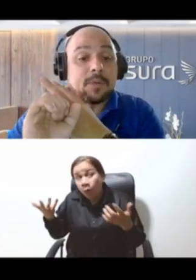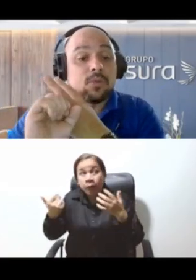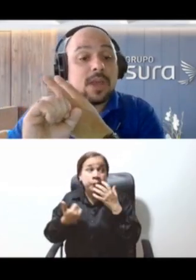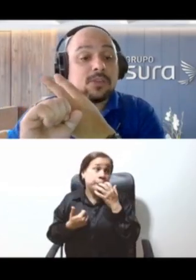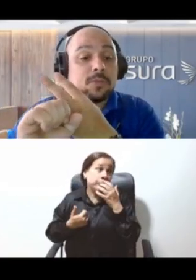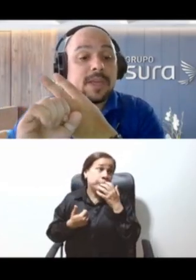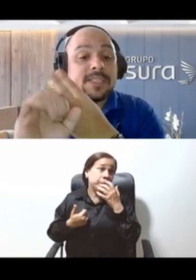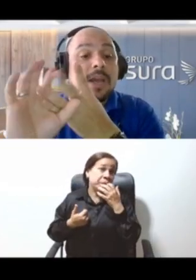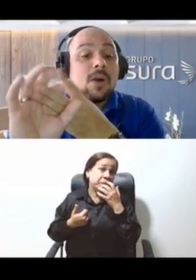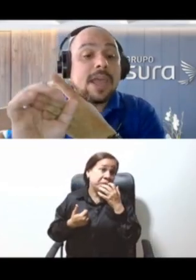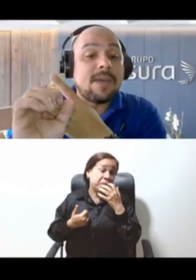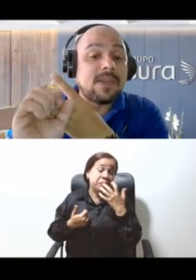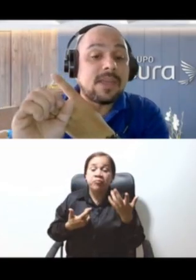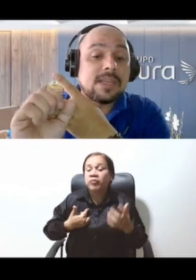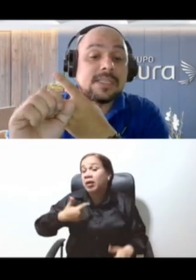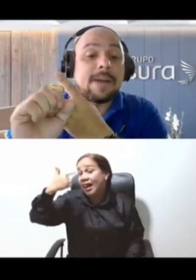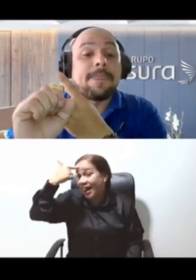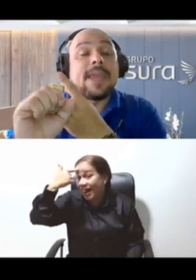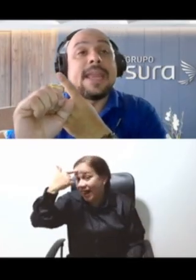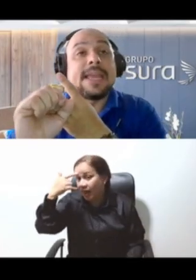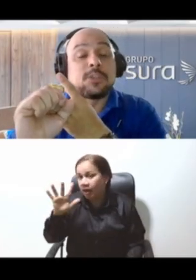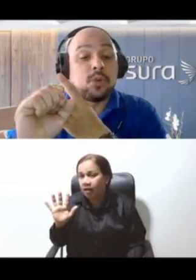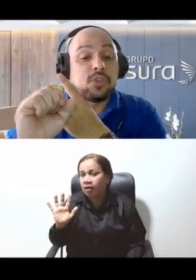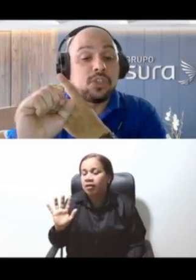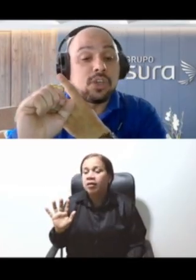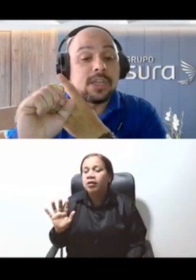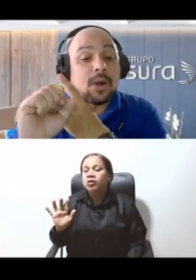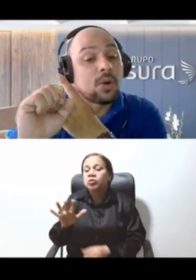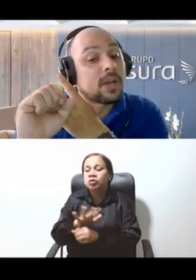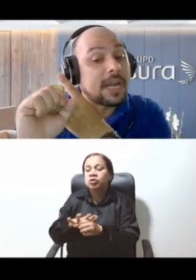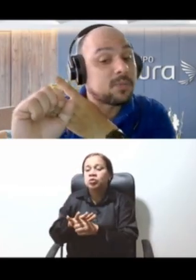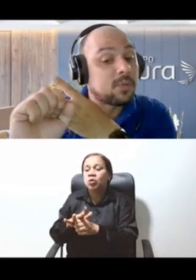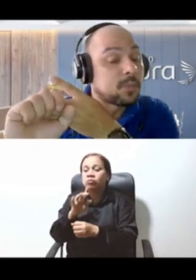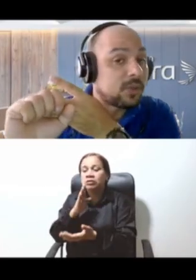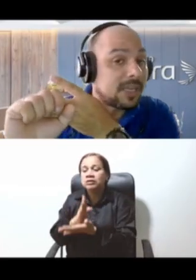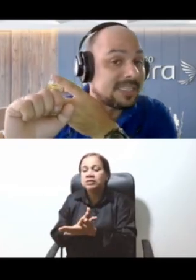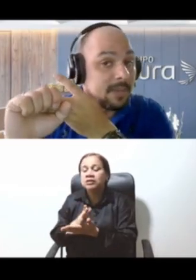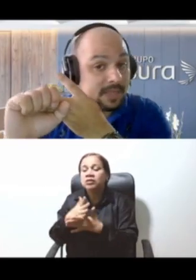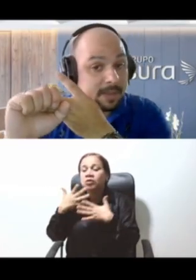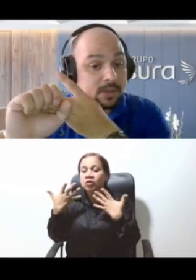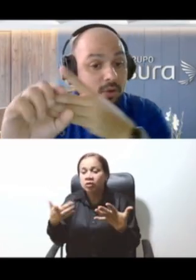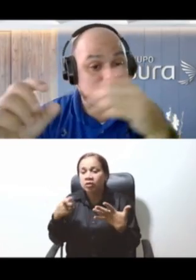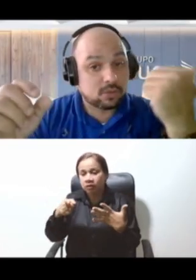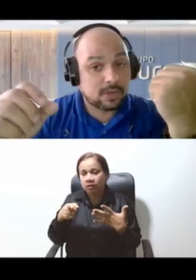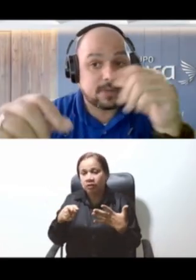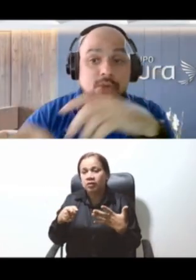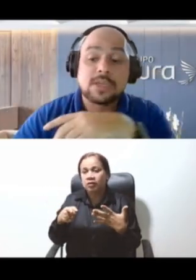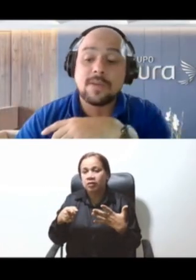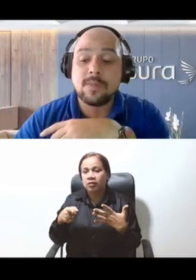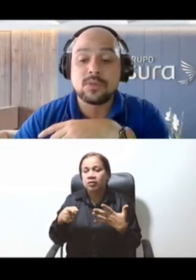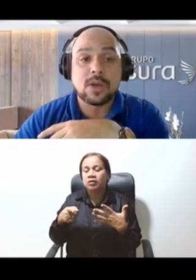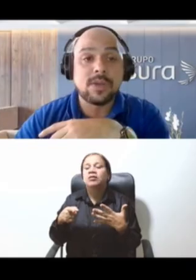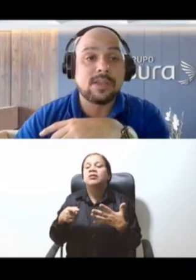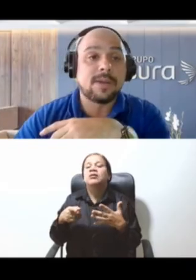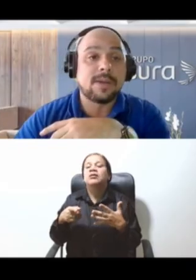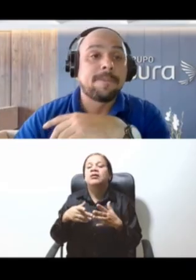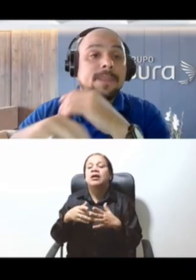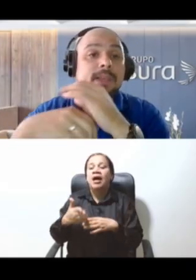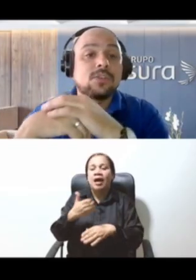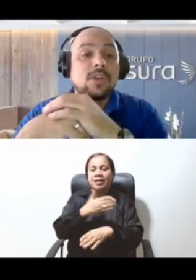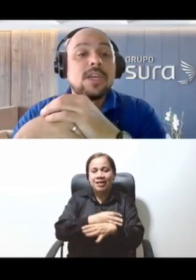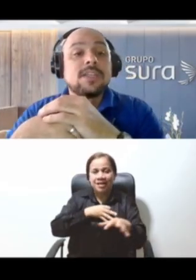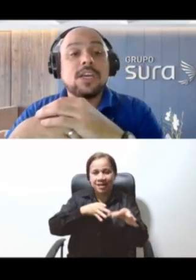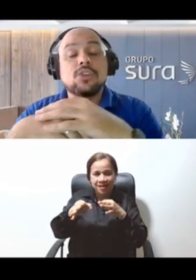pueden generar de pronto una sospecha, evidencia en exposición de organismos potencialmente patógenos que fue los que vimos